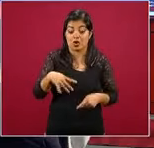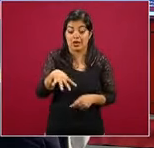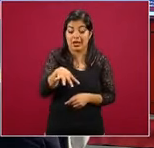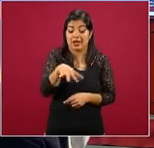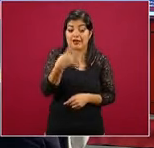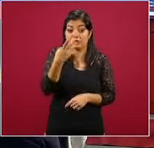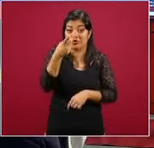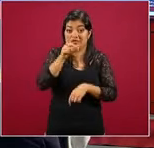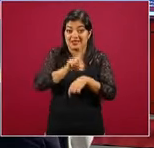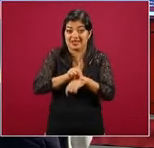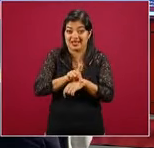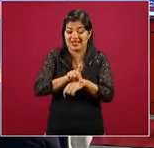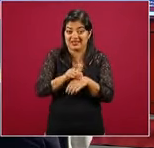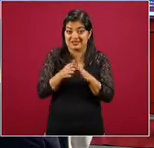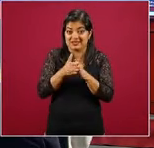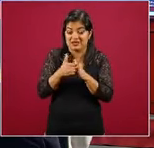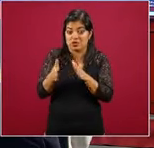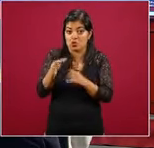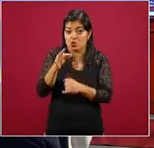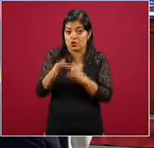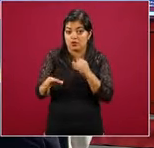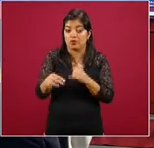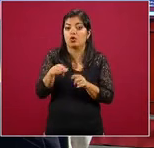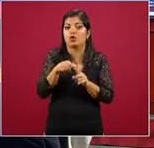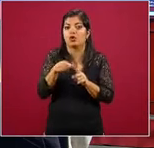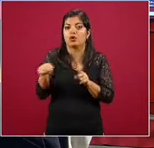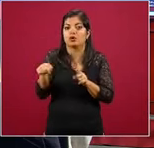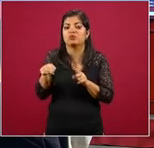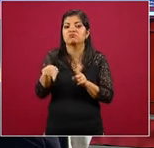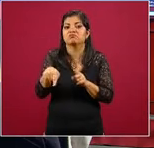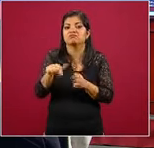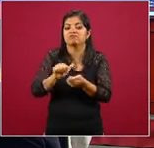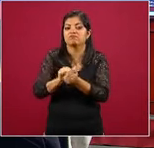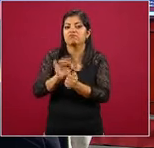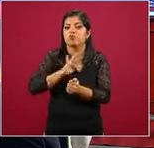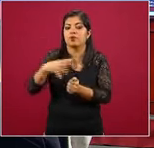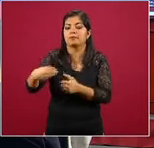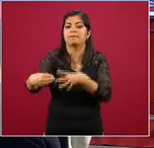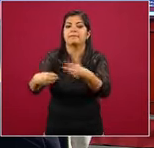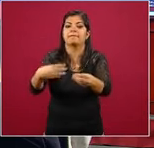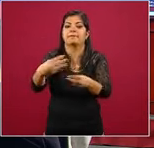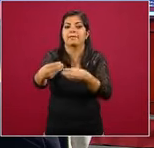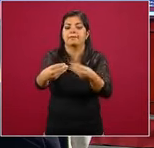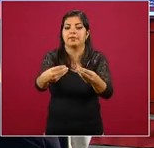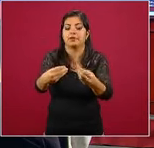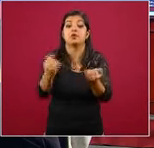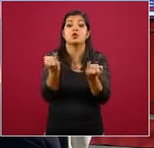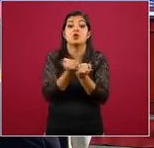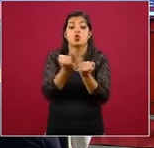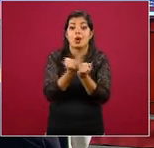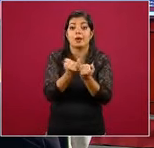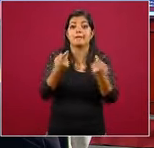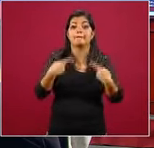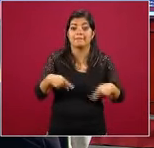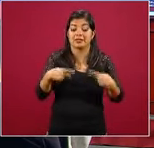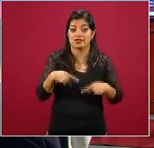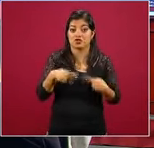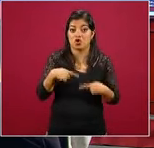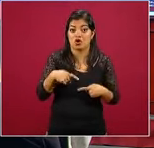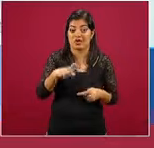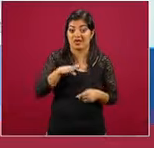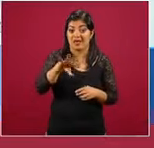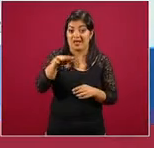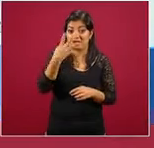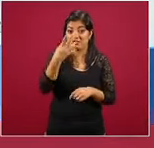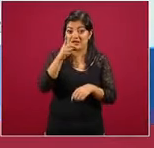días contribuyen a los contagios y solamente las personas en los últimos 14 días,